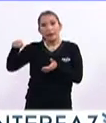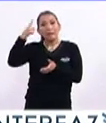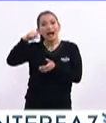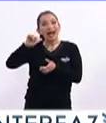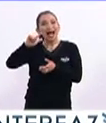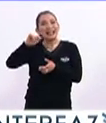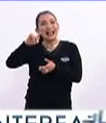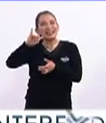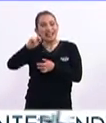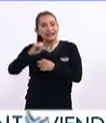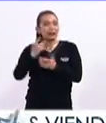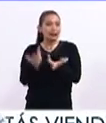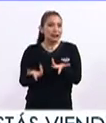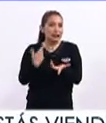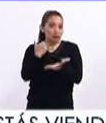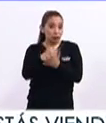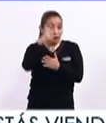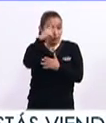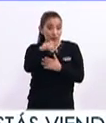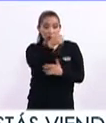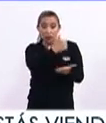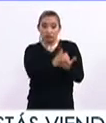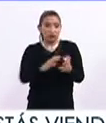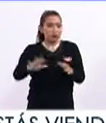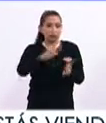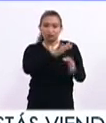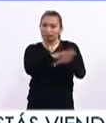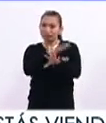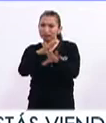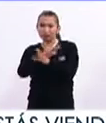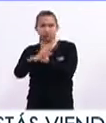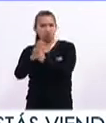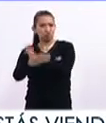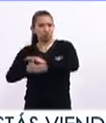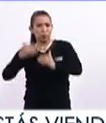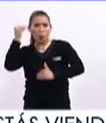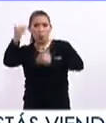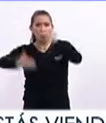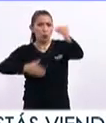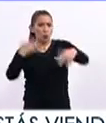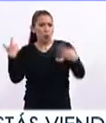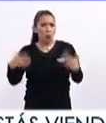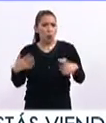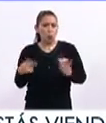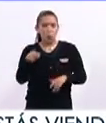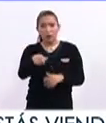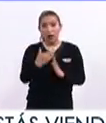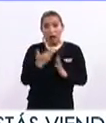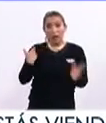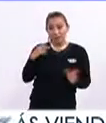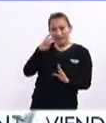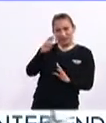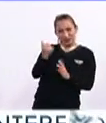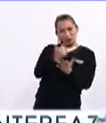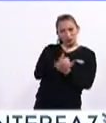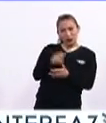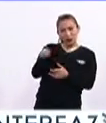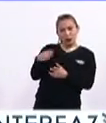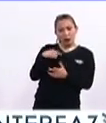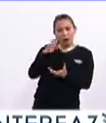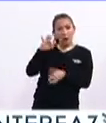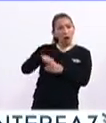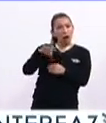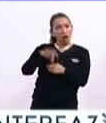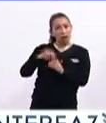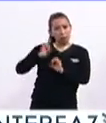las alcaldías y los congresos de la Ciudad de México. Esta ciudad pues ha evolucionado a pasos agigantados. Sí. para pese bien, a que ¿no? no había sido una ciudad que votara a